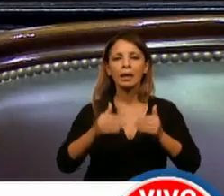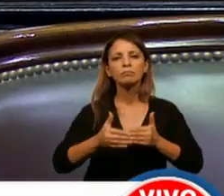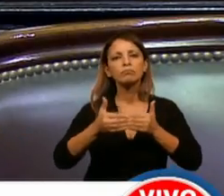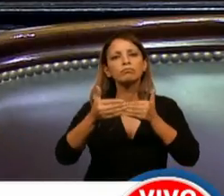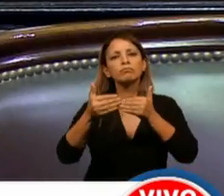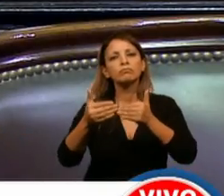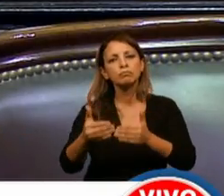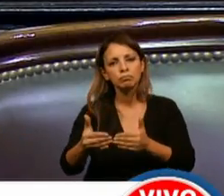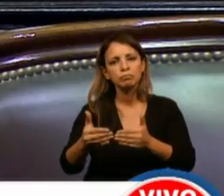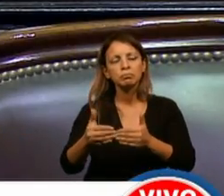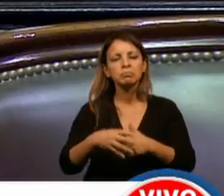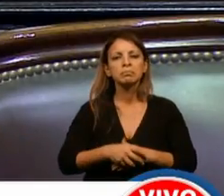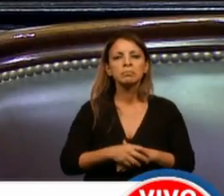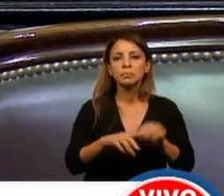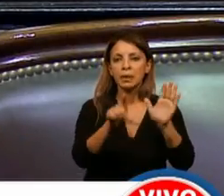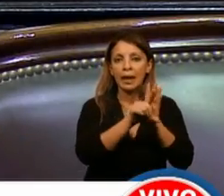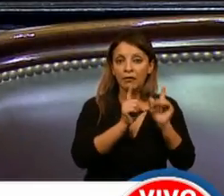que está vigente